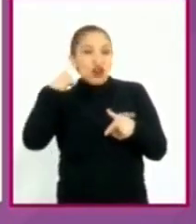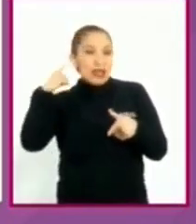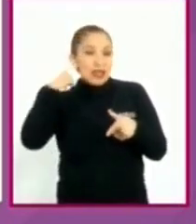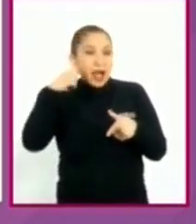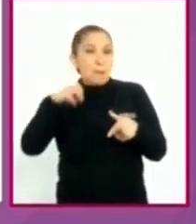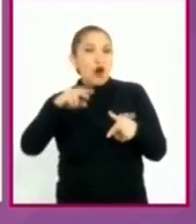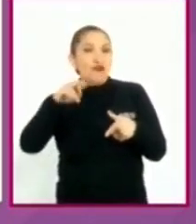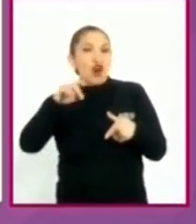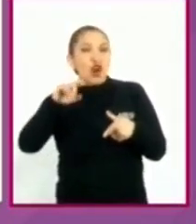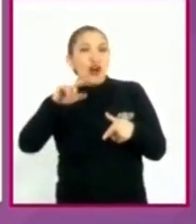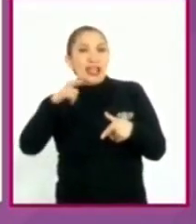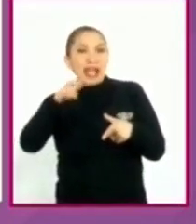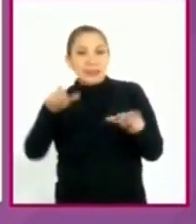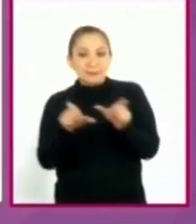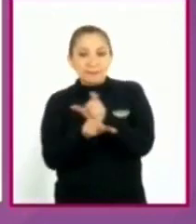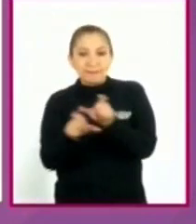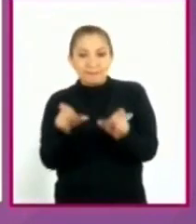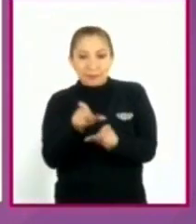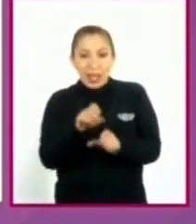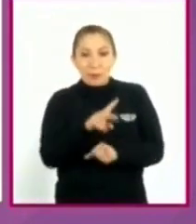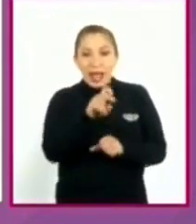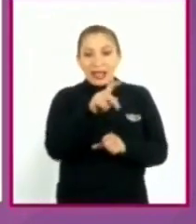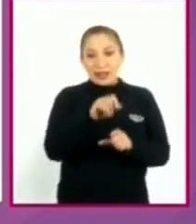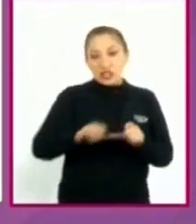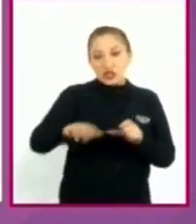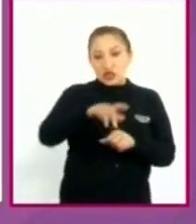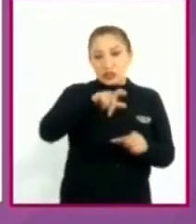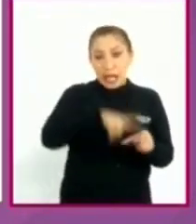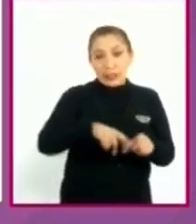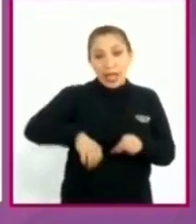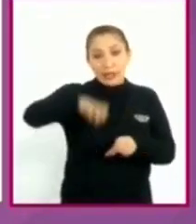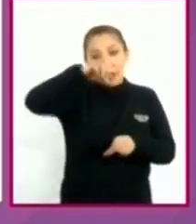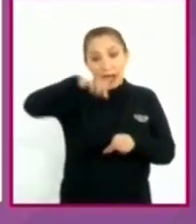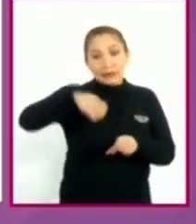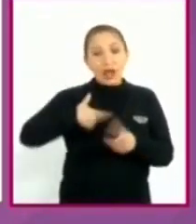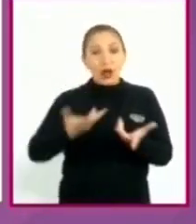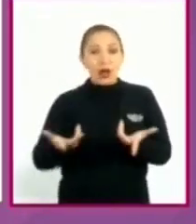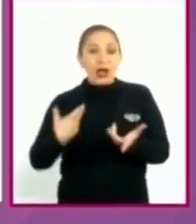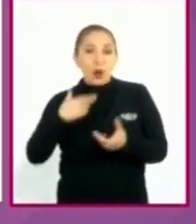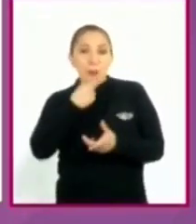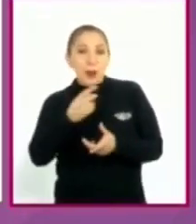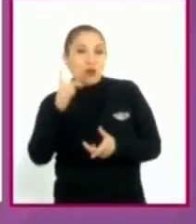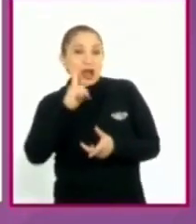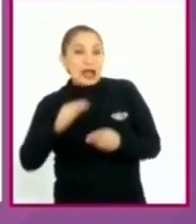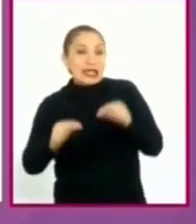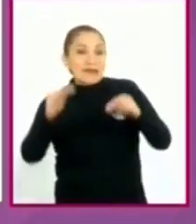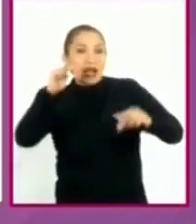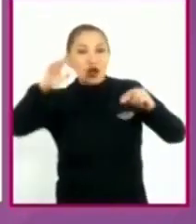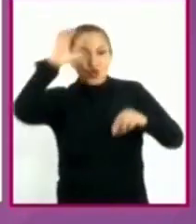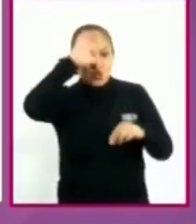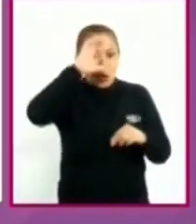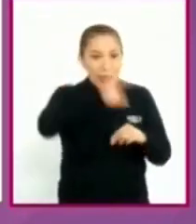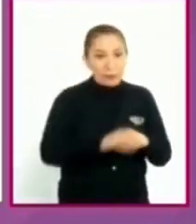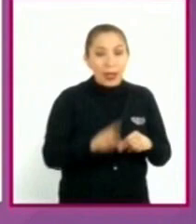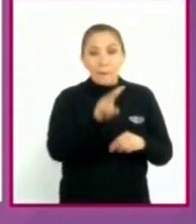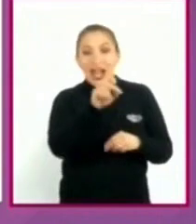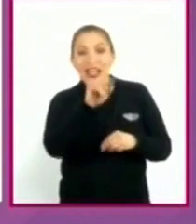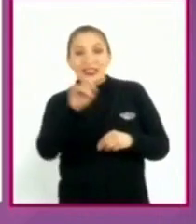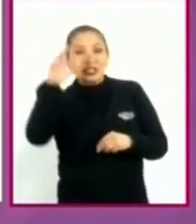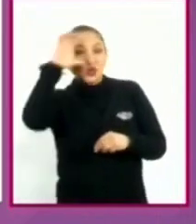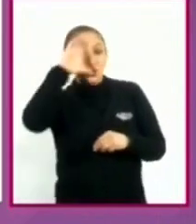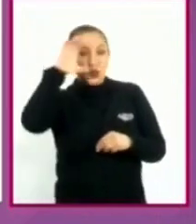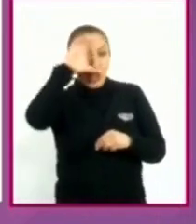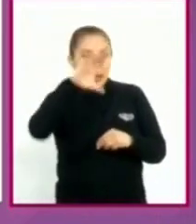fonéticas, morfológicas. Variantes sociales, edad, género, nivel cultural. Variantes